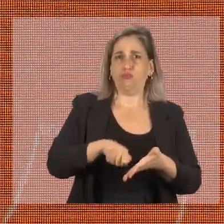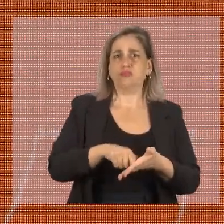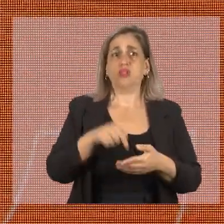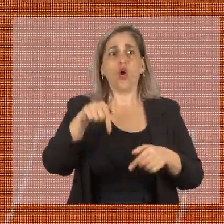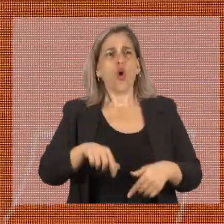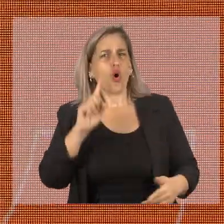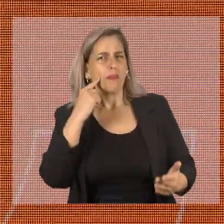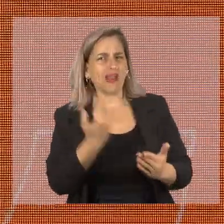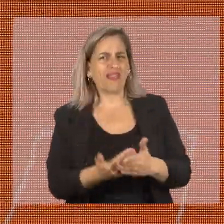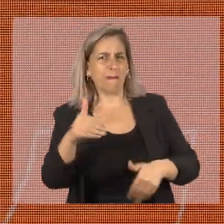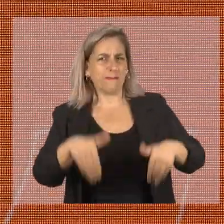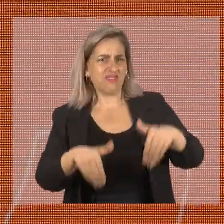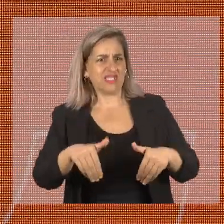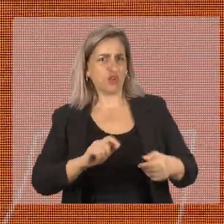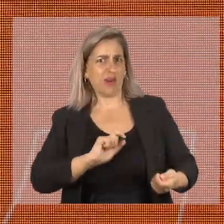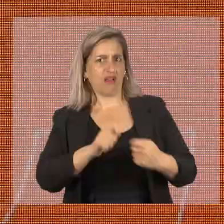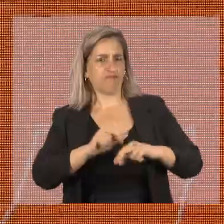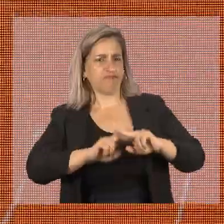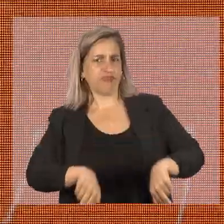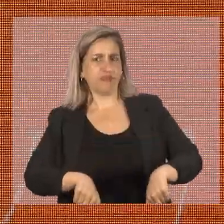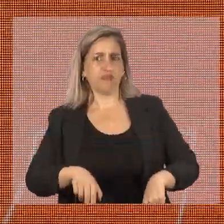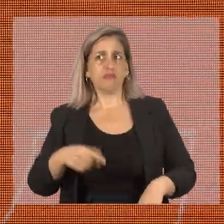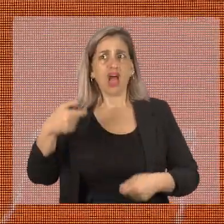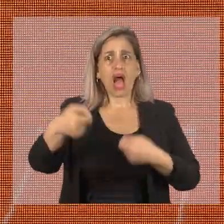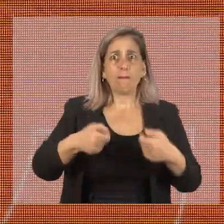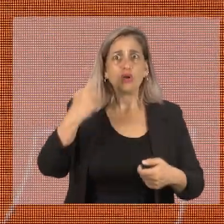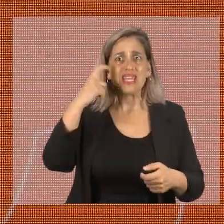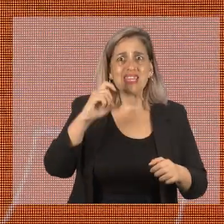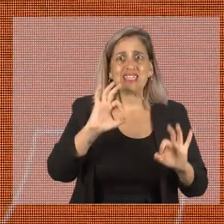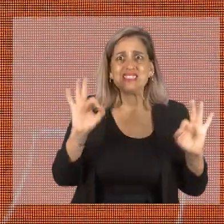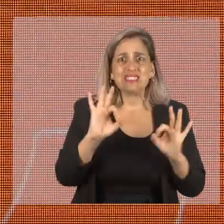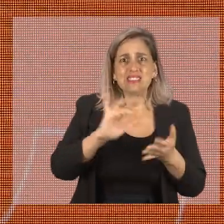que hoy plantean el plebiscito no aportaron una idea.